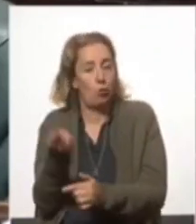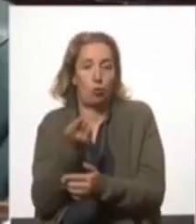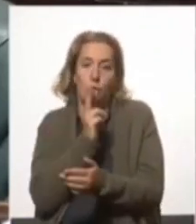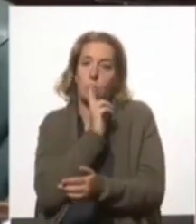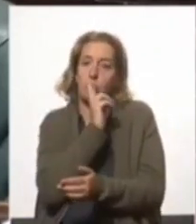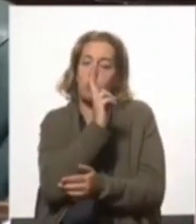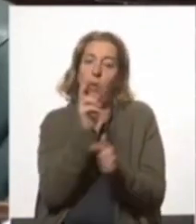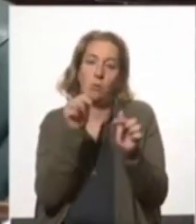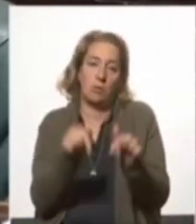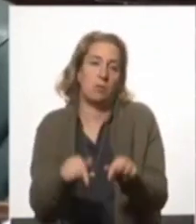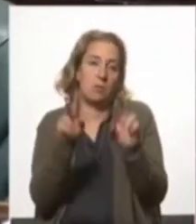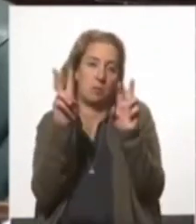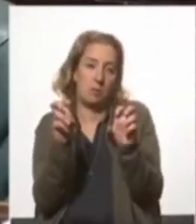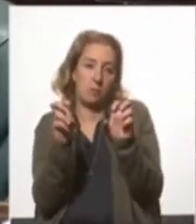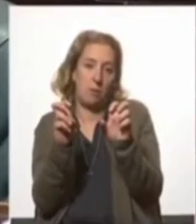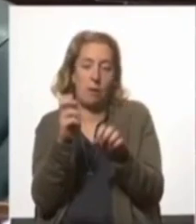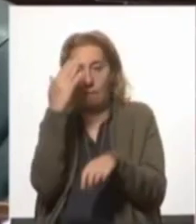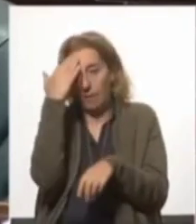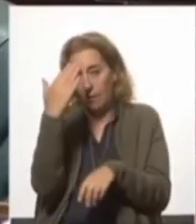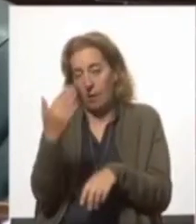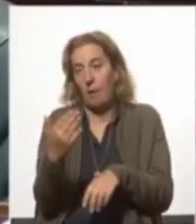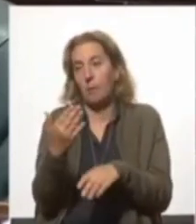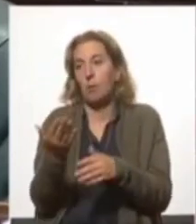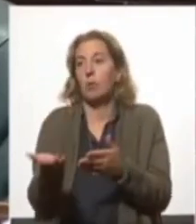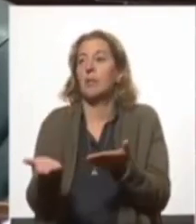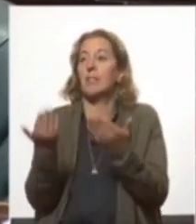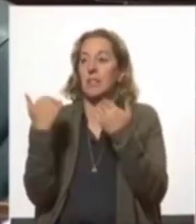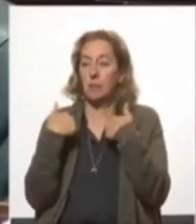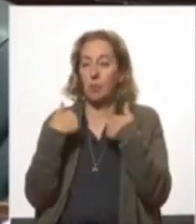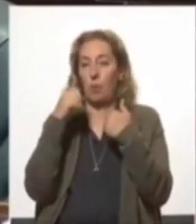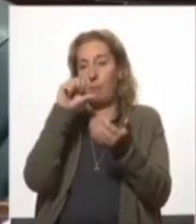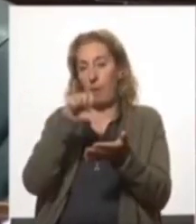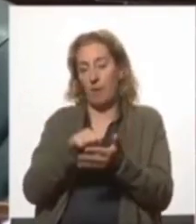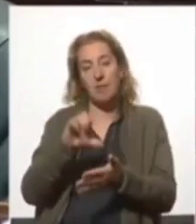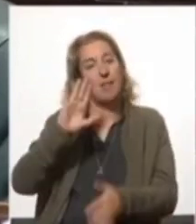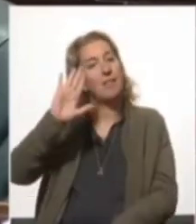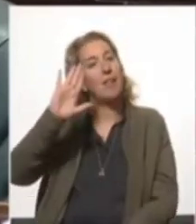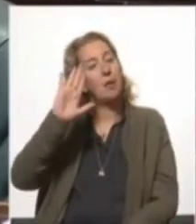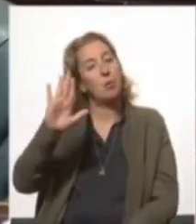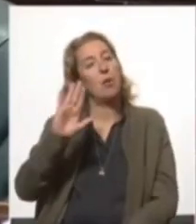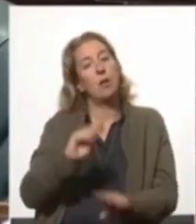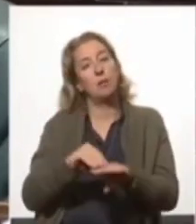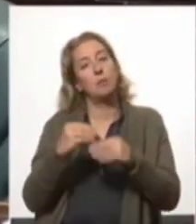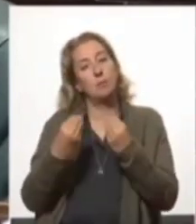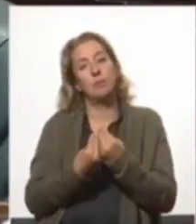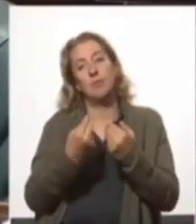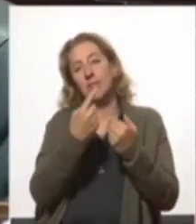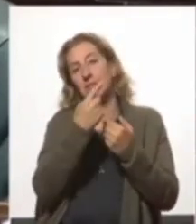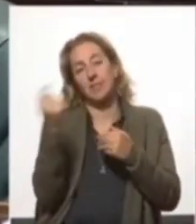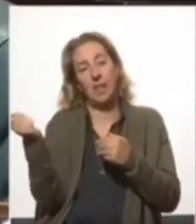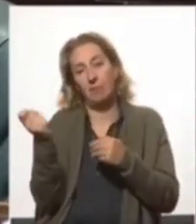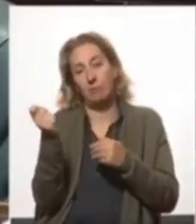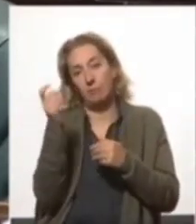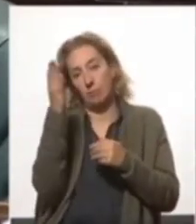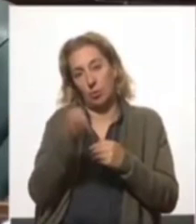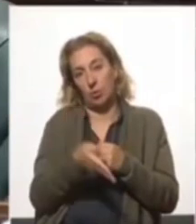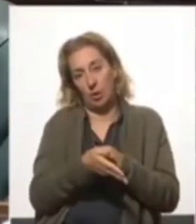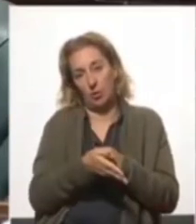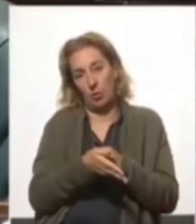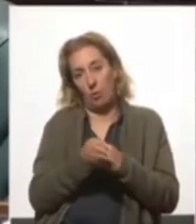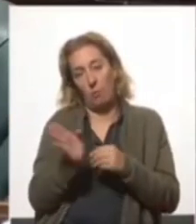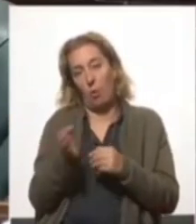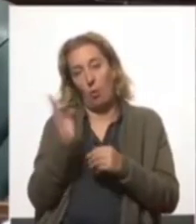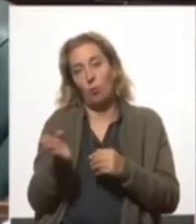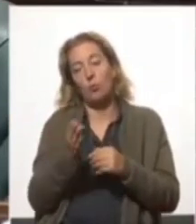esta materia. El Frente Amplio recibió un país con una deuda bruta del entorno del 100% del